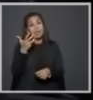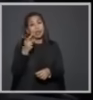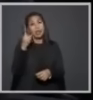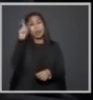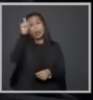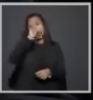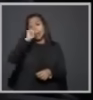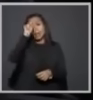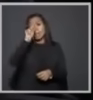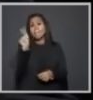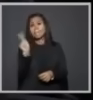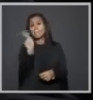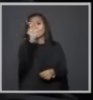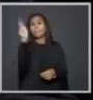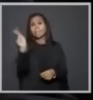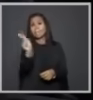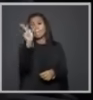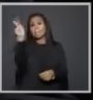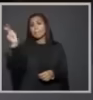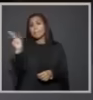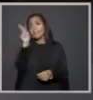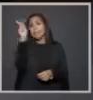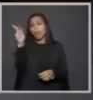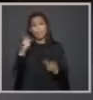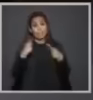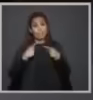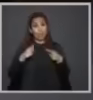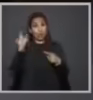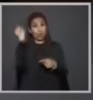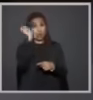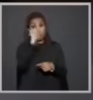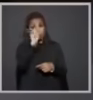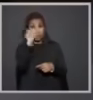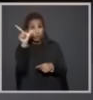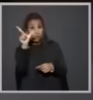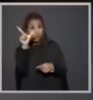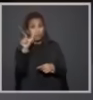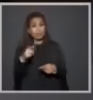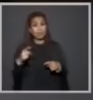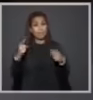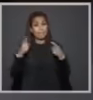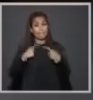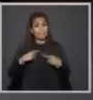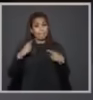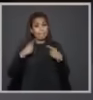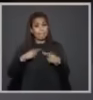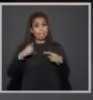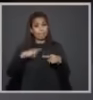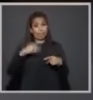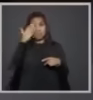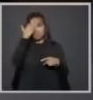consulta amplia con especialistas, con personalidades